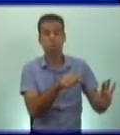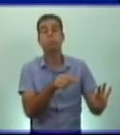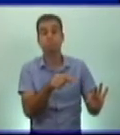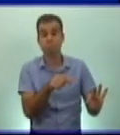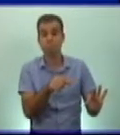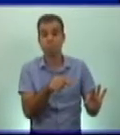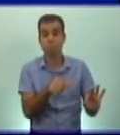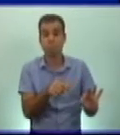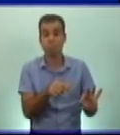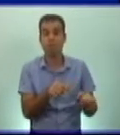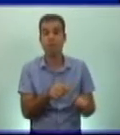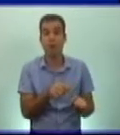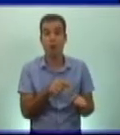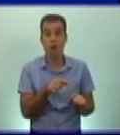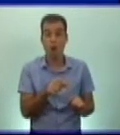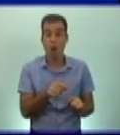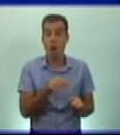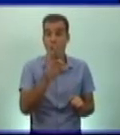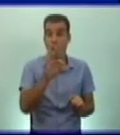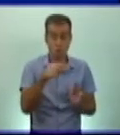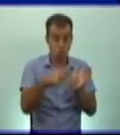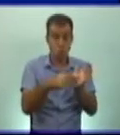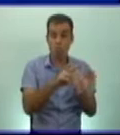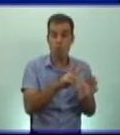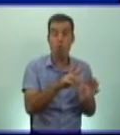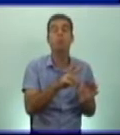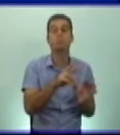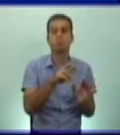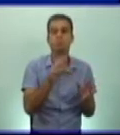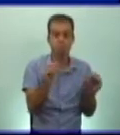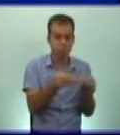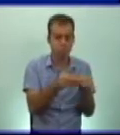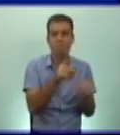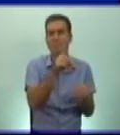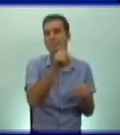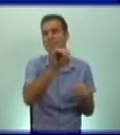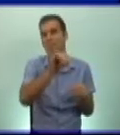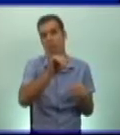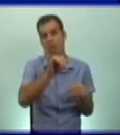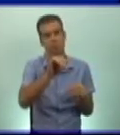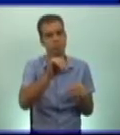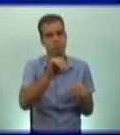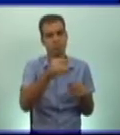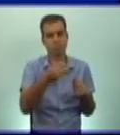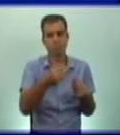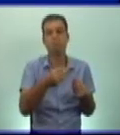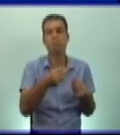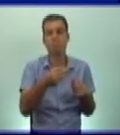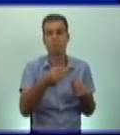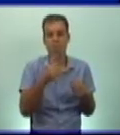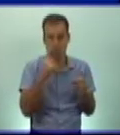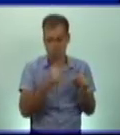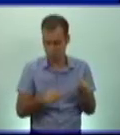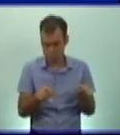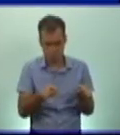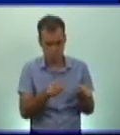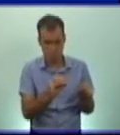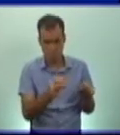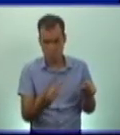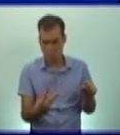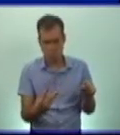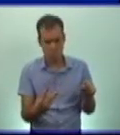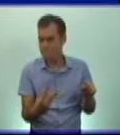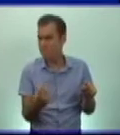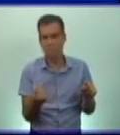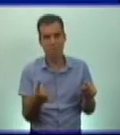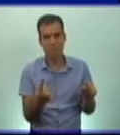2, 16 átomos de oxígeno. Sin embargo, en los reaccionantes, ¿cuántos tengo representado? Solamente